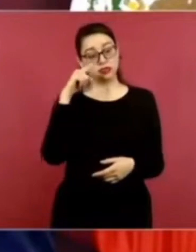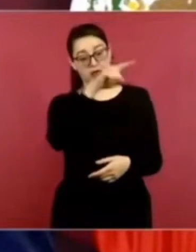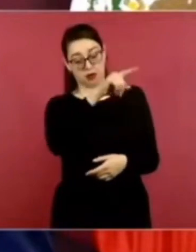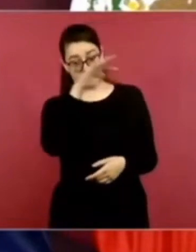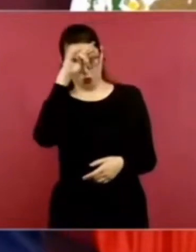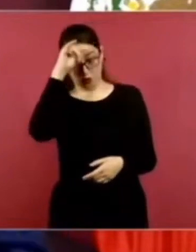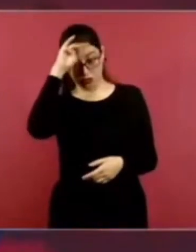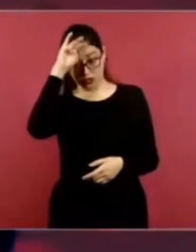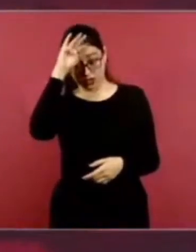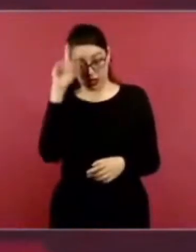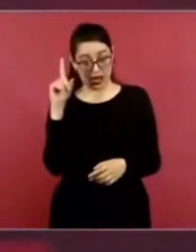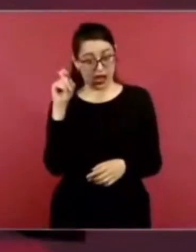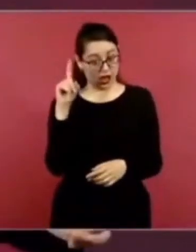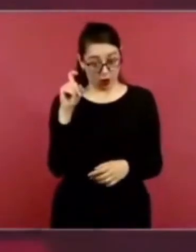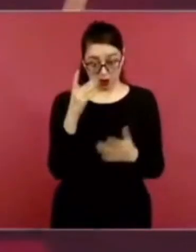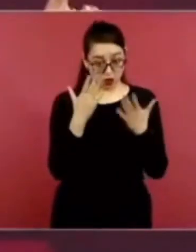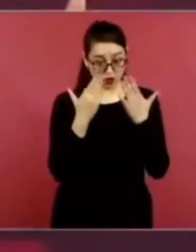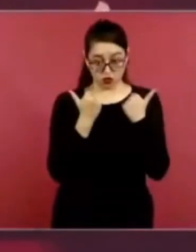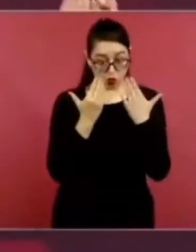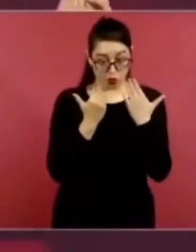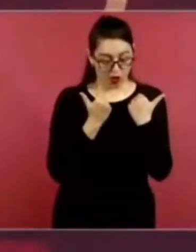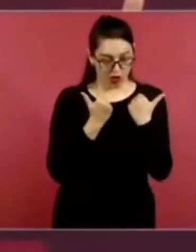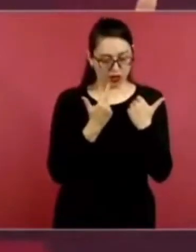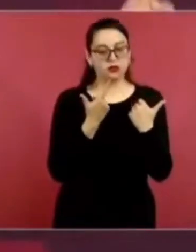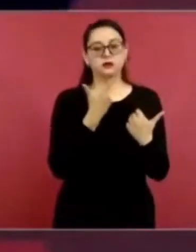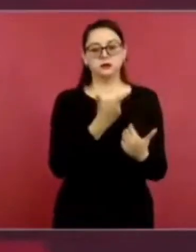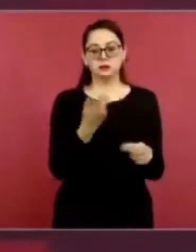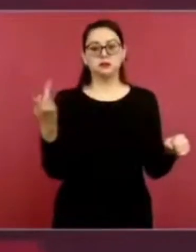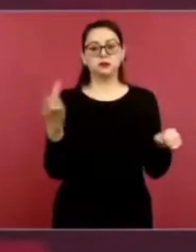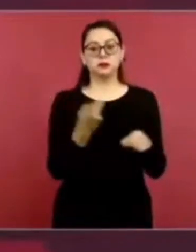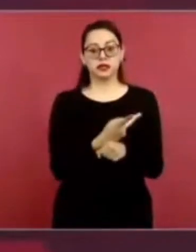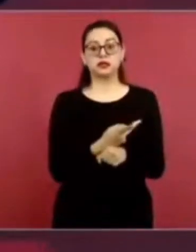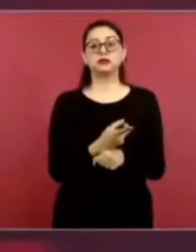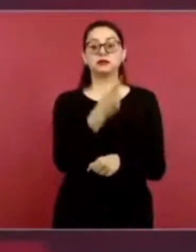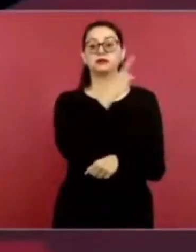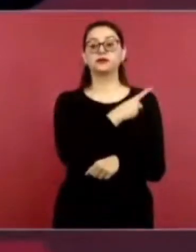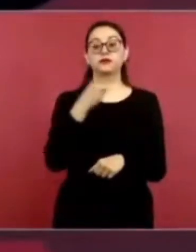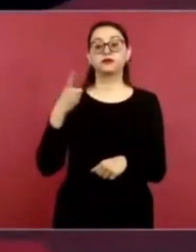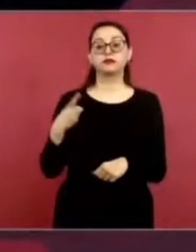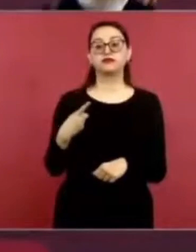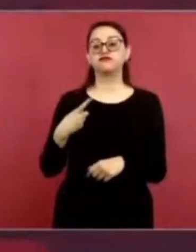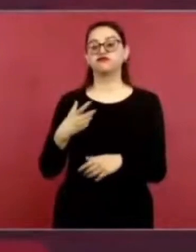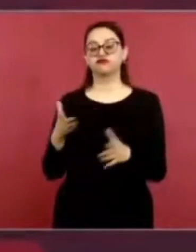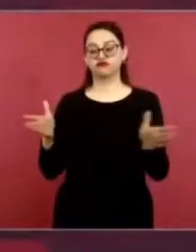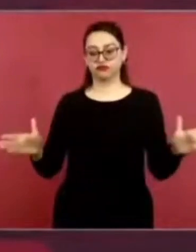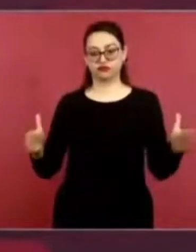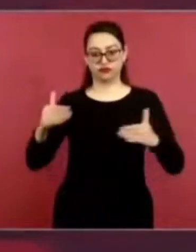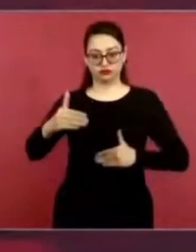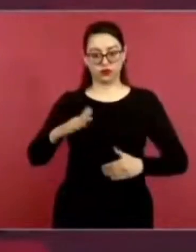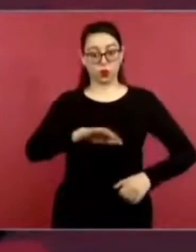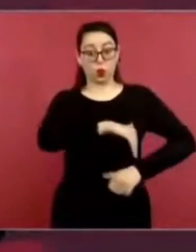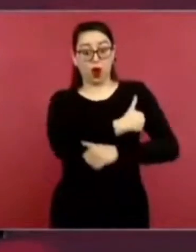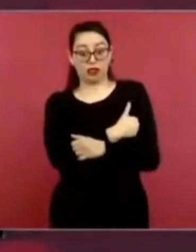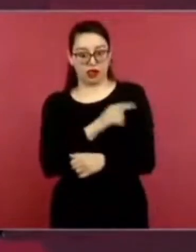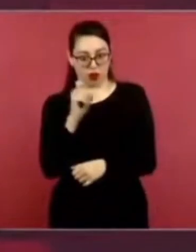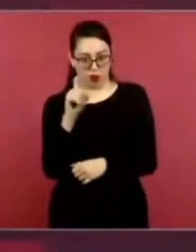plan de cisternas, llevar cisternas y con pipas cargarlas y ponerlas